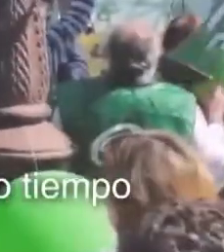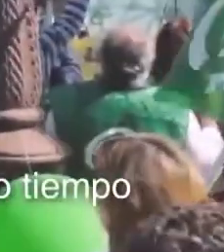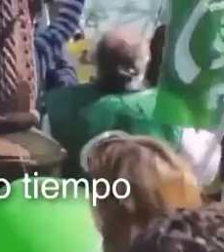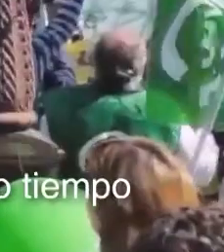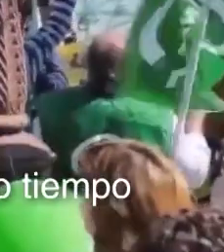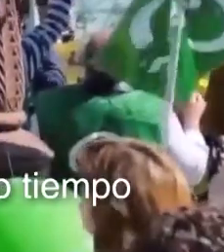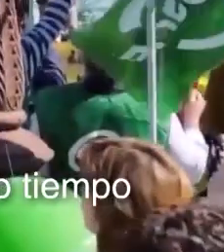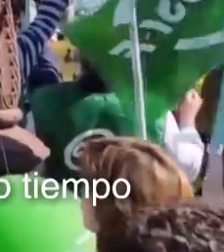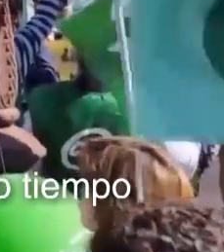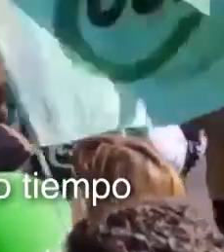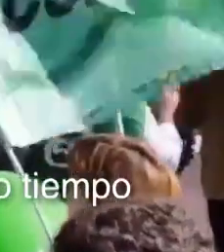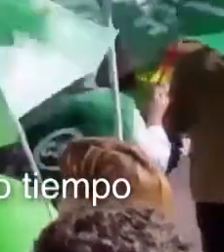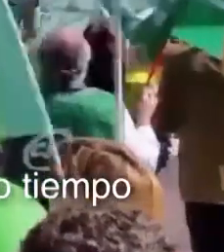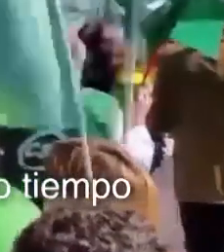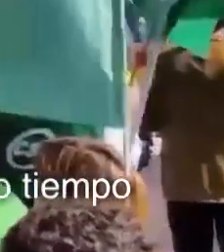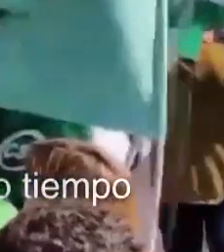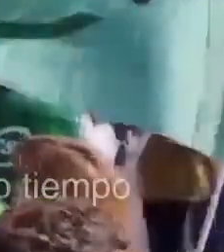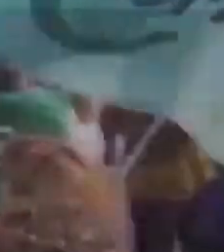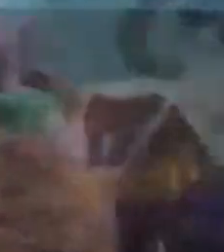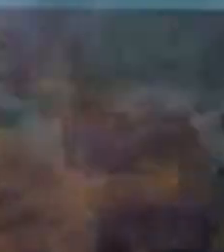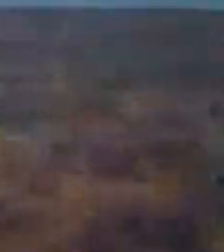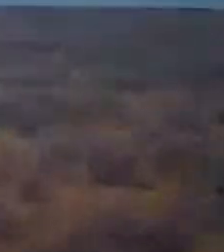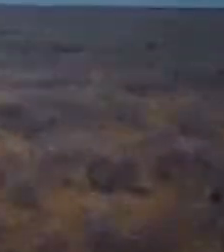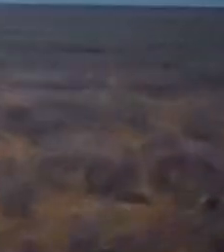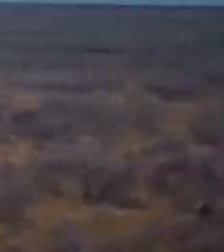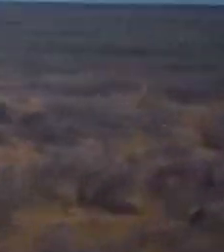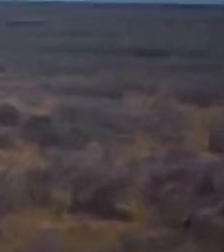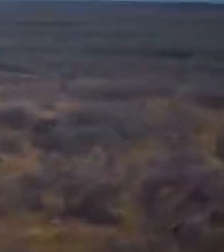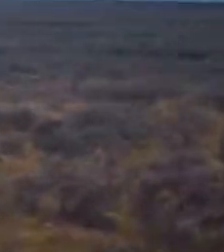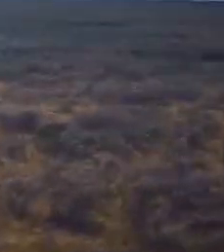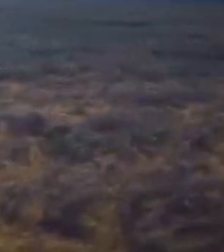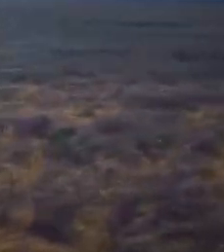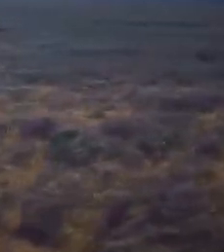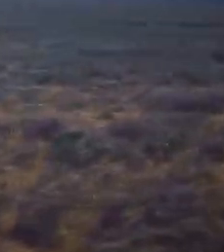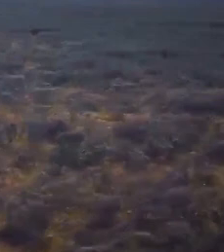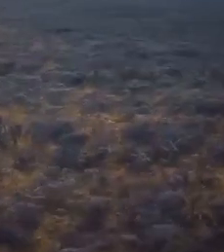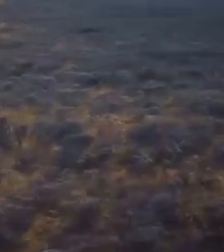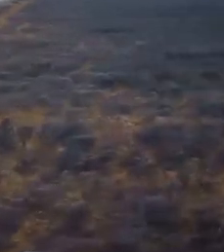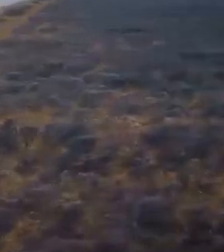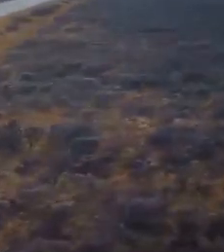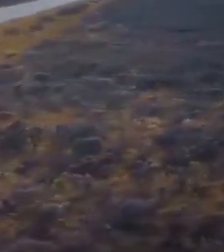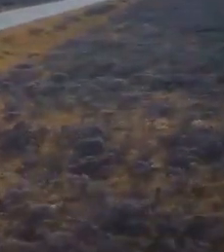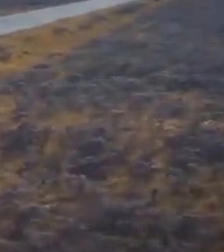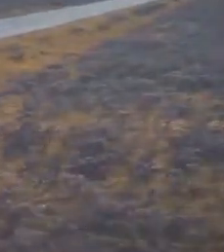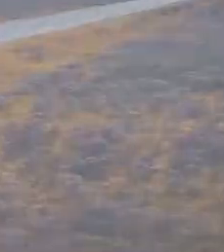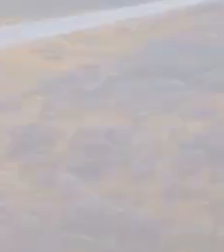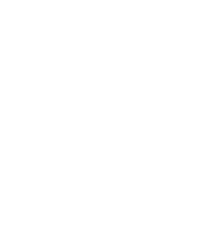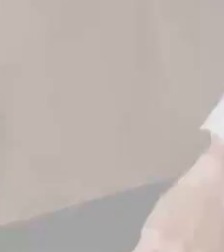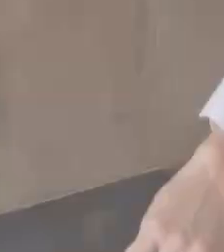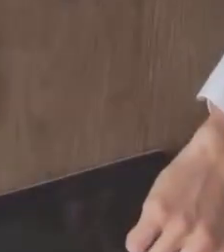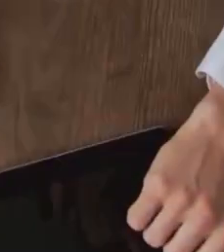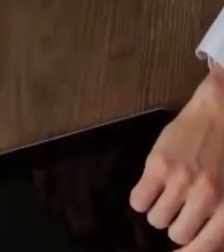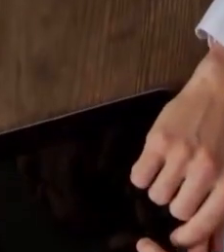hemos caminado juntos de la mano durante mucho tiempo ahora toca emprender un camino distinto